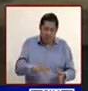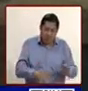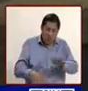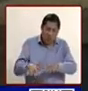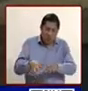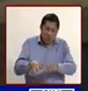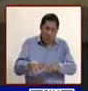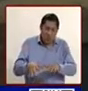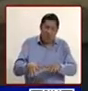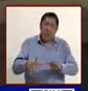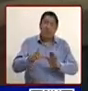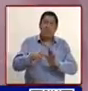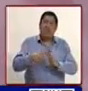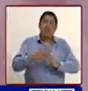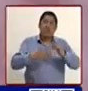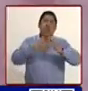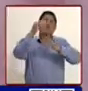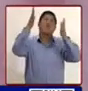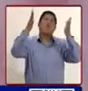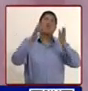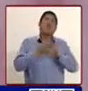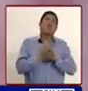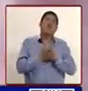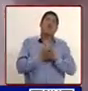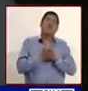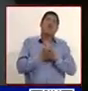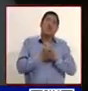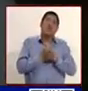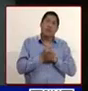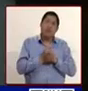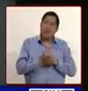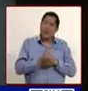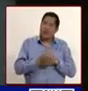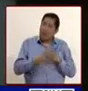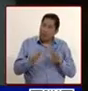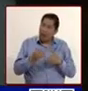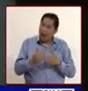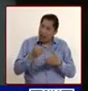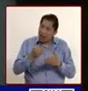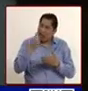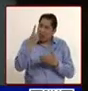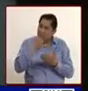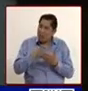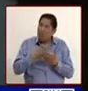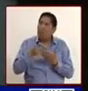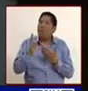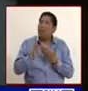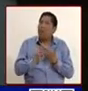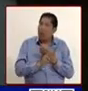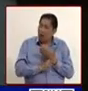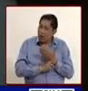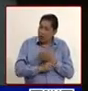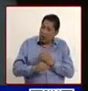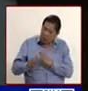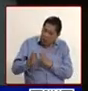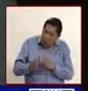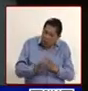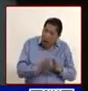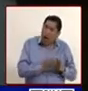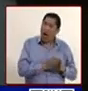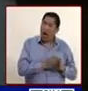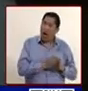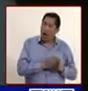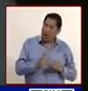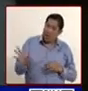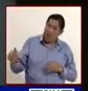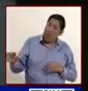pasos previos que se tiene que realizar para cometer un delito correspondiente al asesinato. Es al haber preparado el lugar,